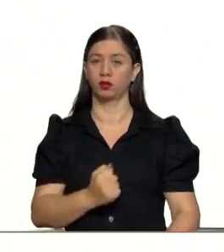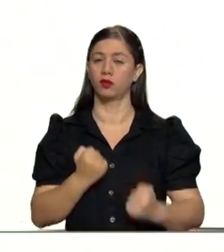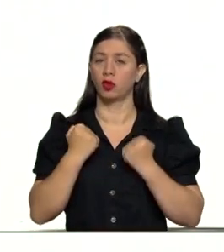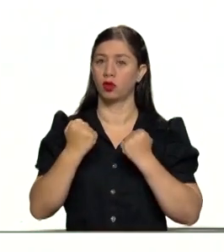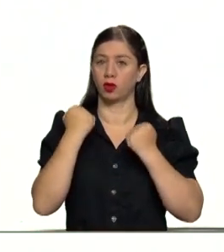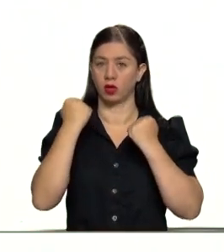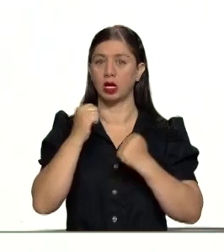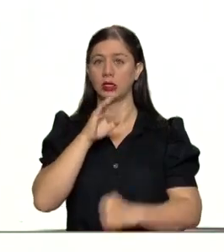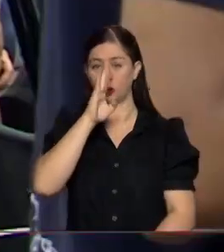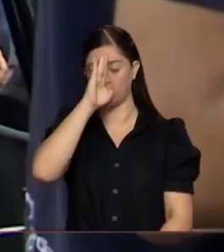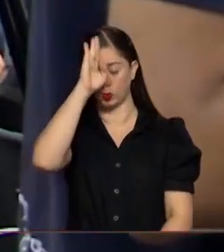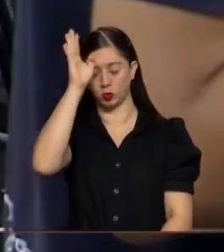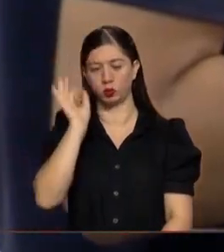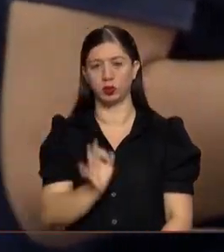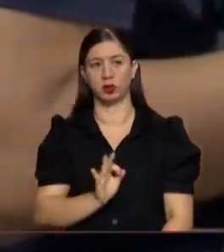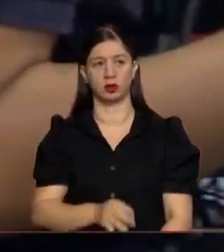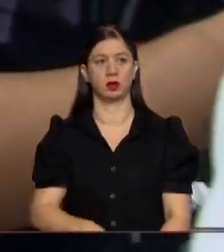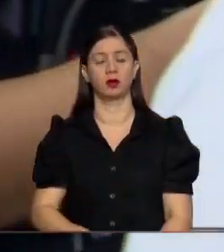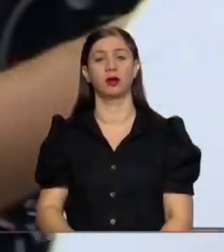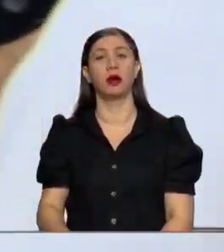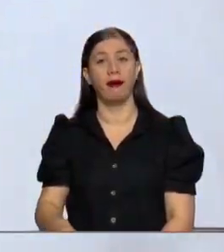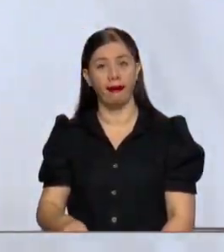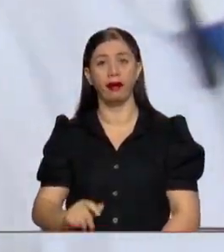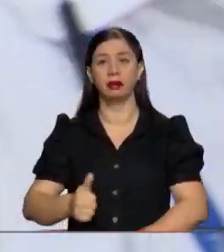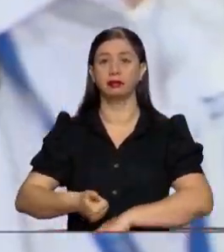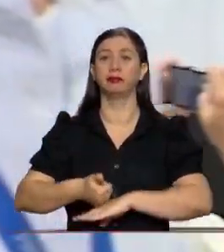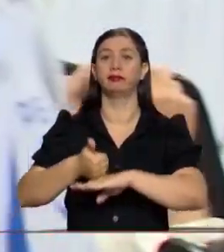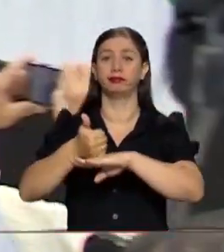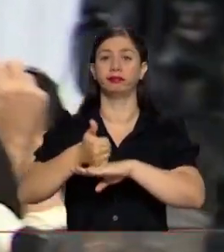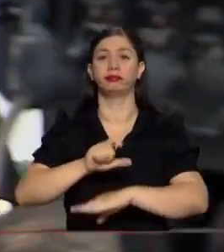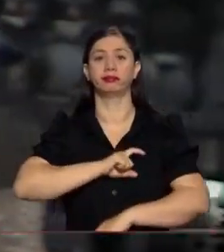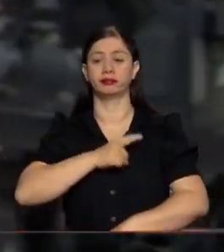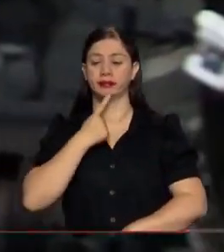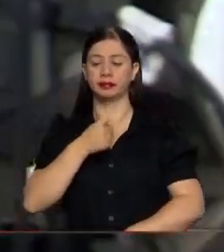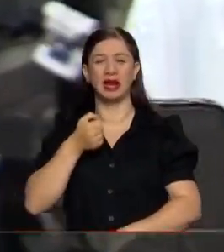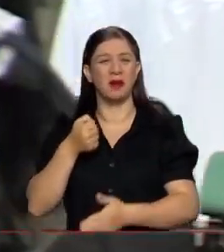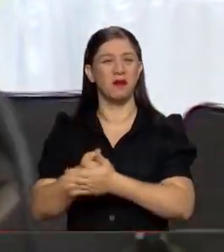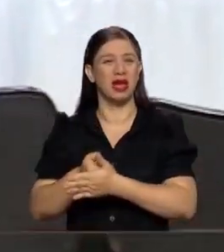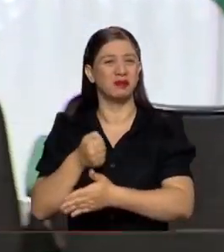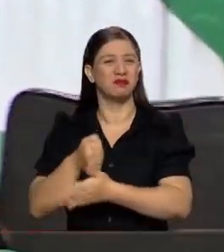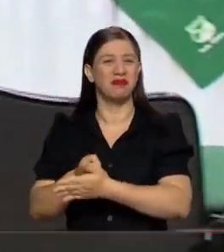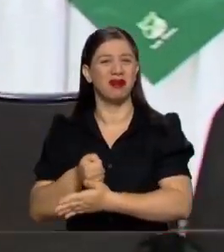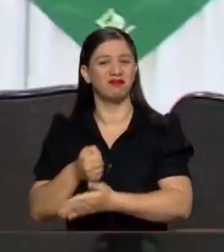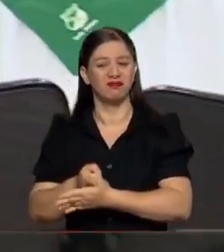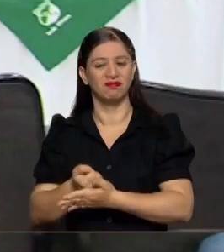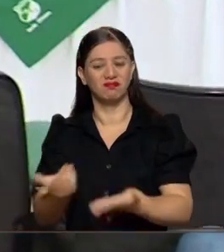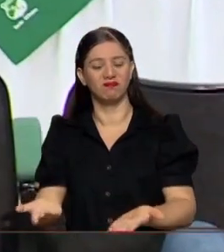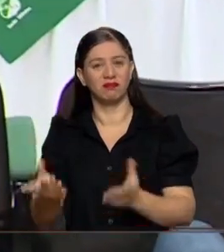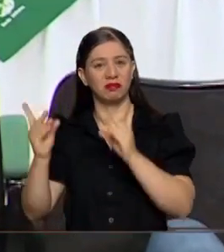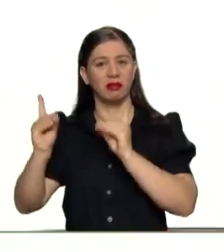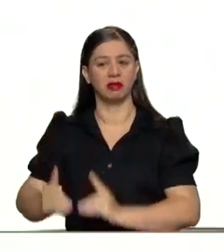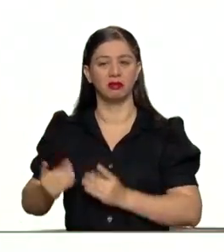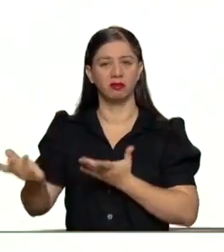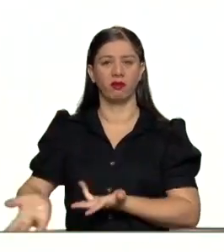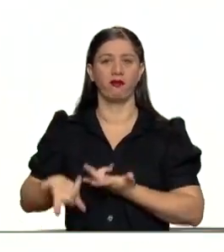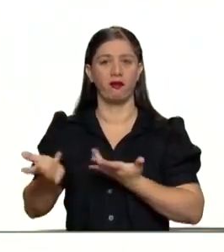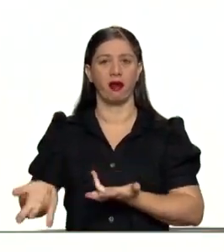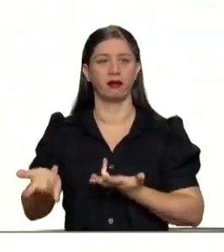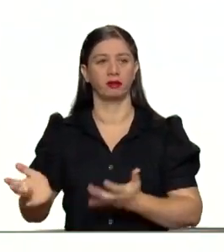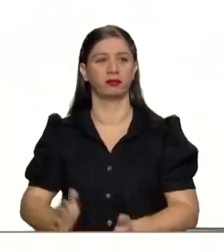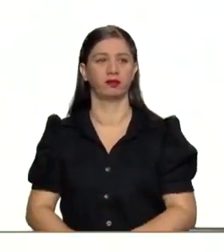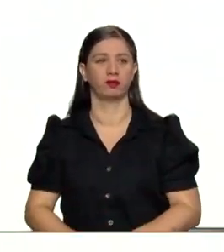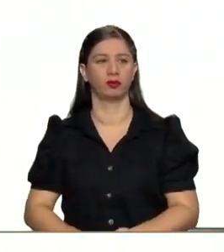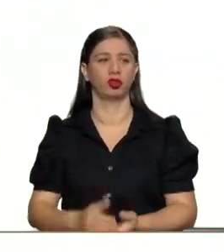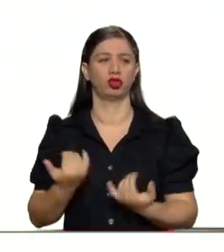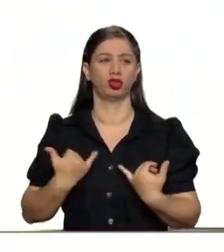estamos acostumbrados. El dirigente deportivo se refirió a las presiones que ha recibido en espera de una decisión. He tratado,